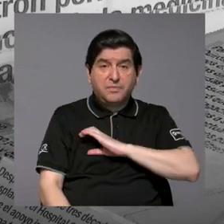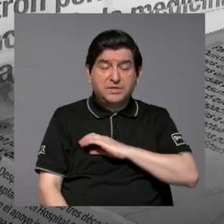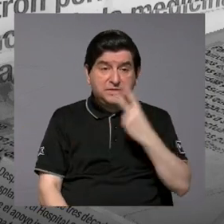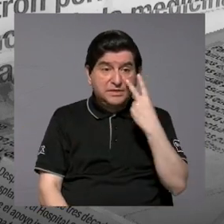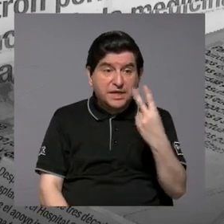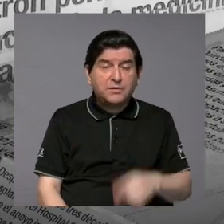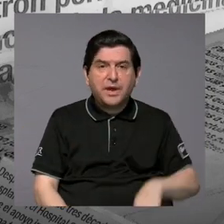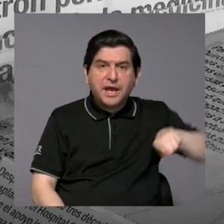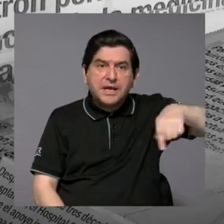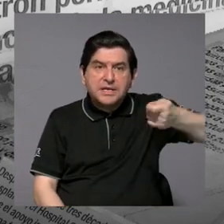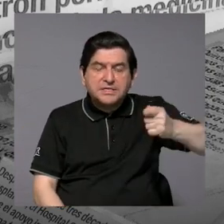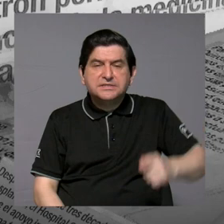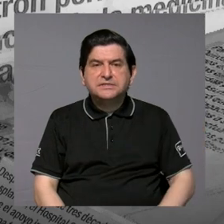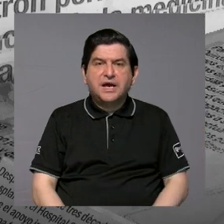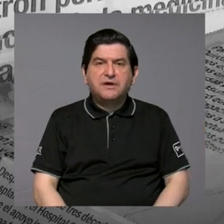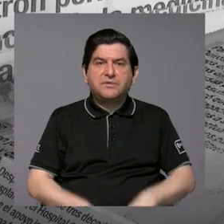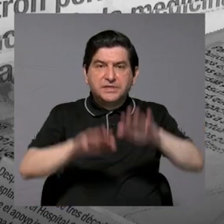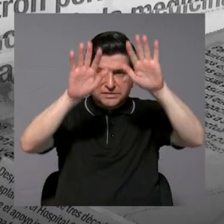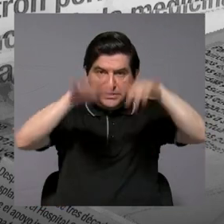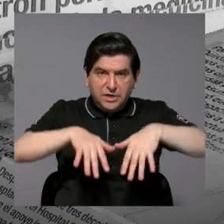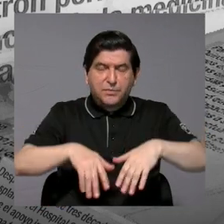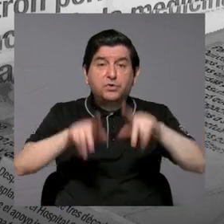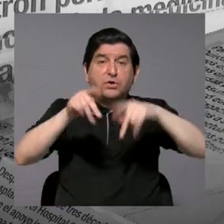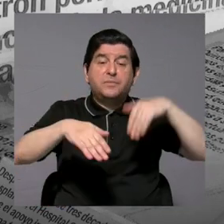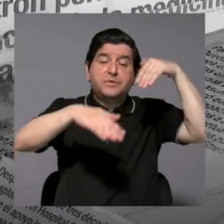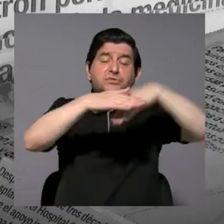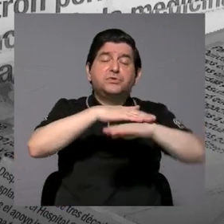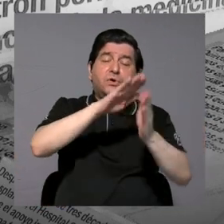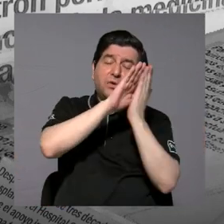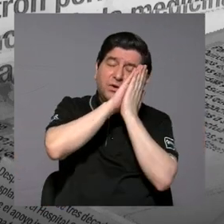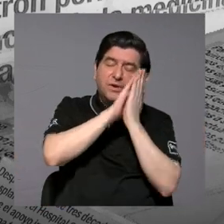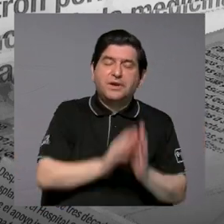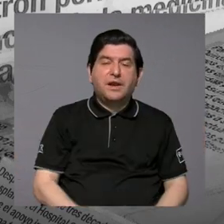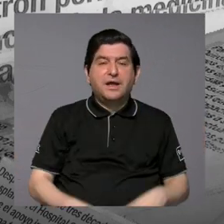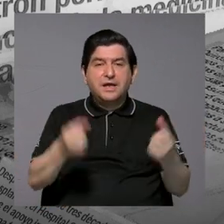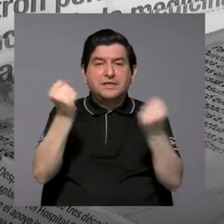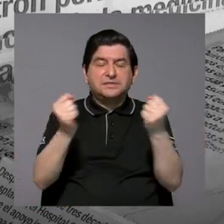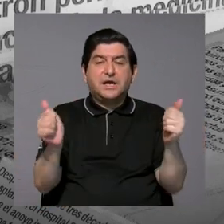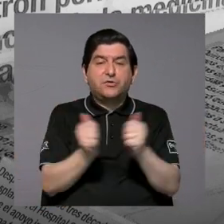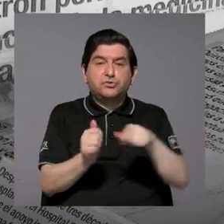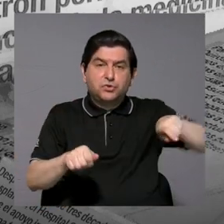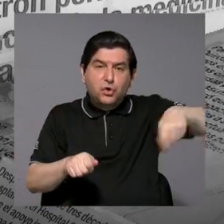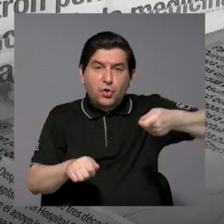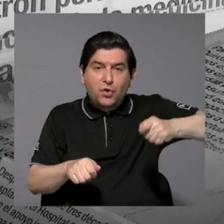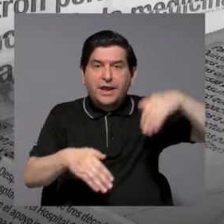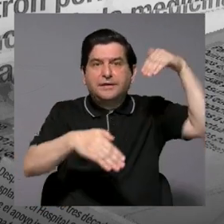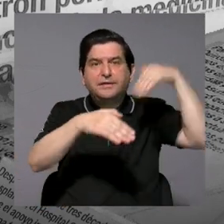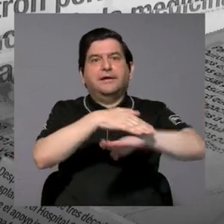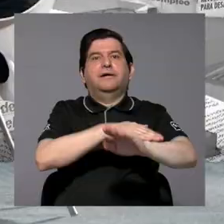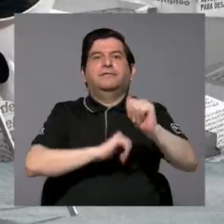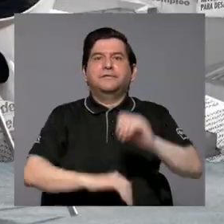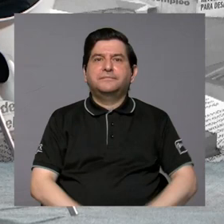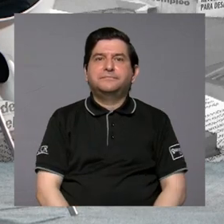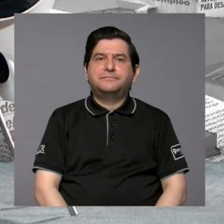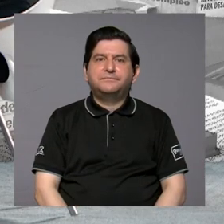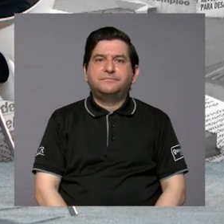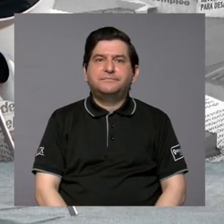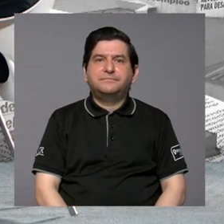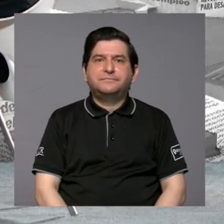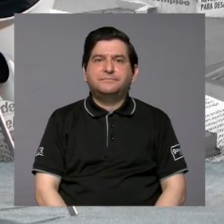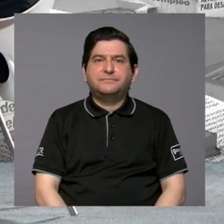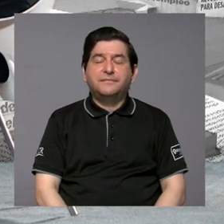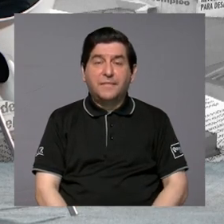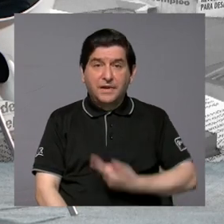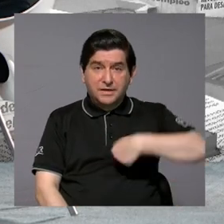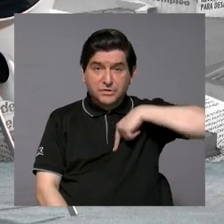encontrado llaves en los portones y la gente durmiendo adentro carros con llaves puestas cosas de ese tipo verdad